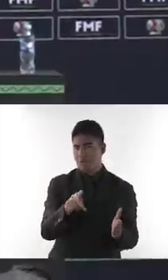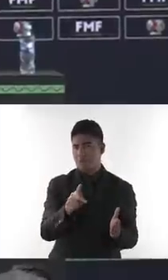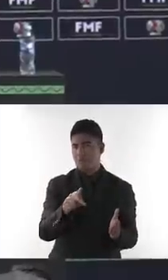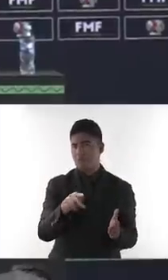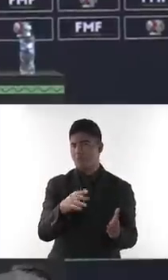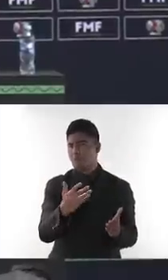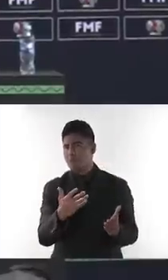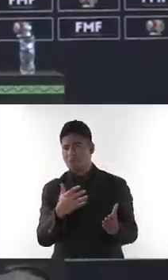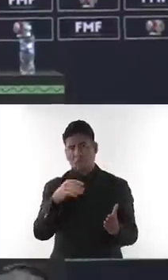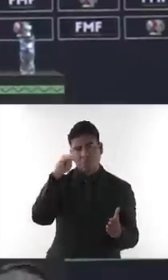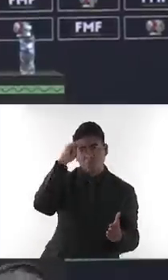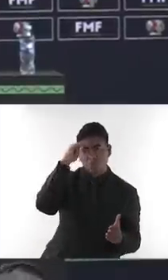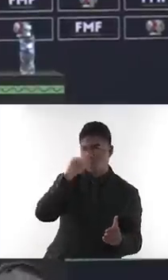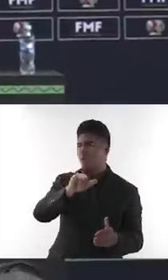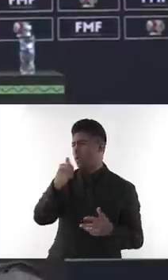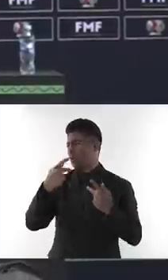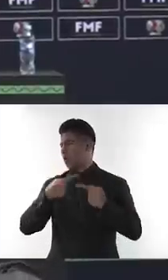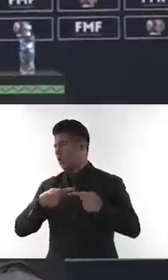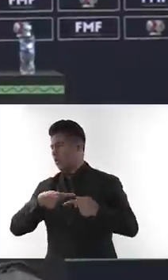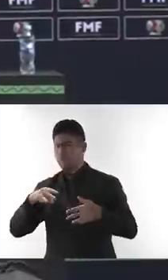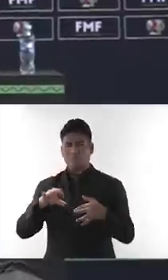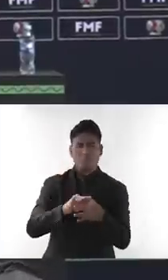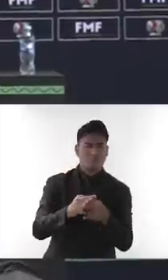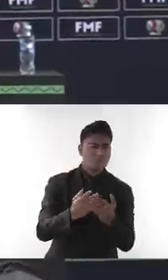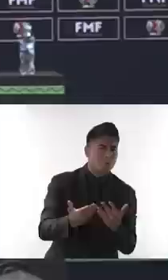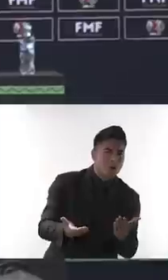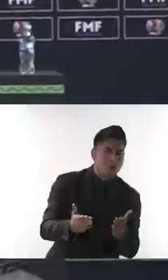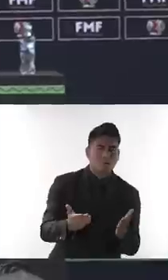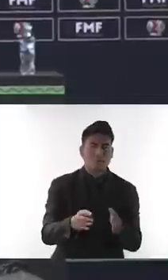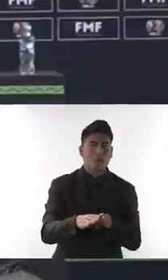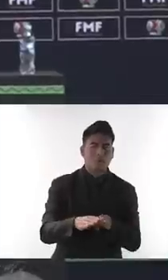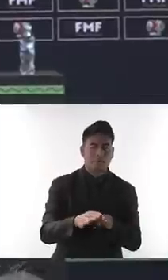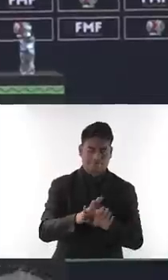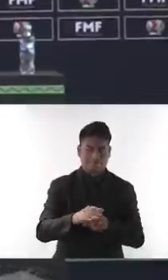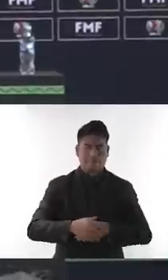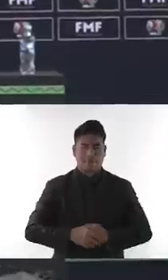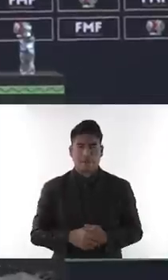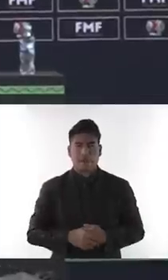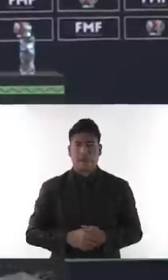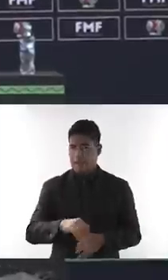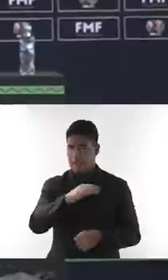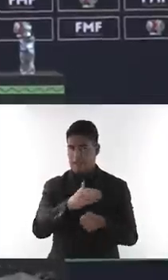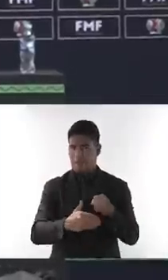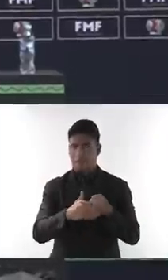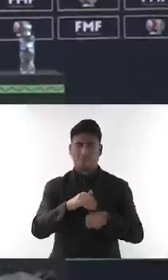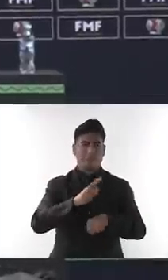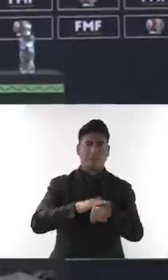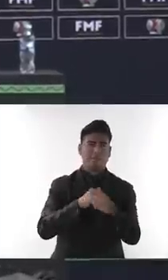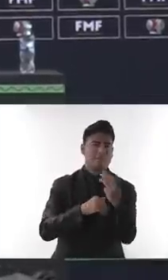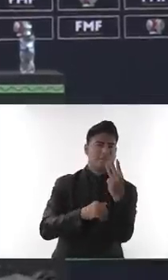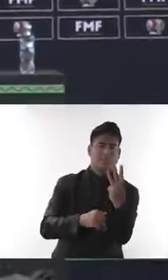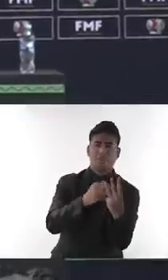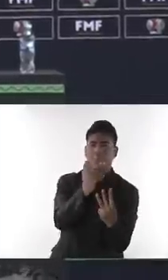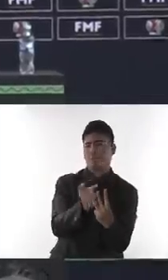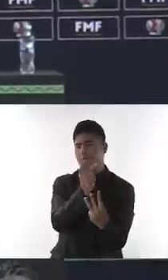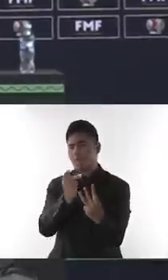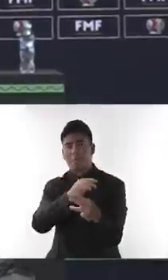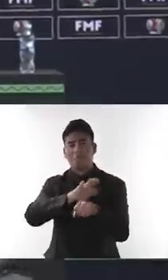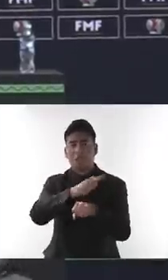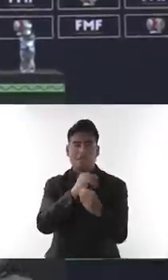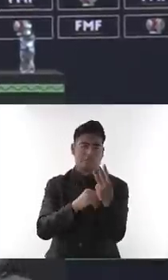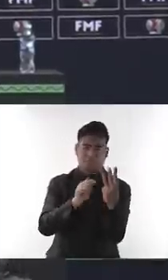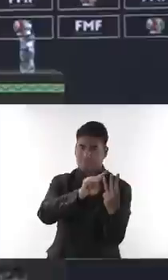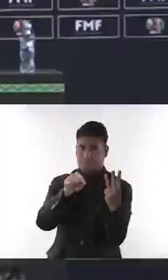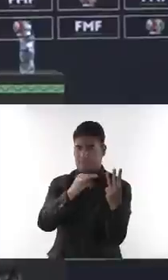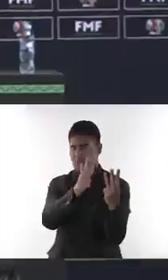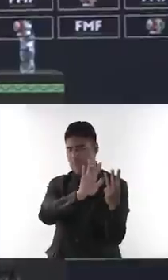garantizado. Terminamos con tres preguntas más, por favor. Leonardo Villalpando de TVC. ¿Qué tal? Buenas tardes,